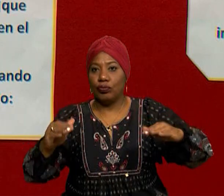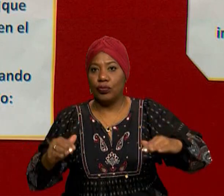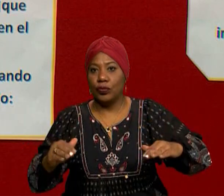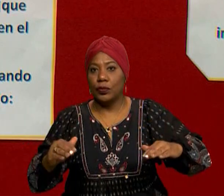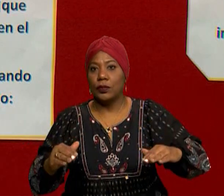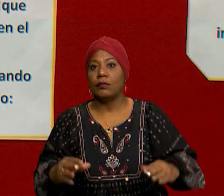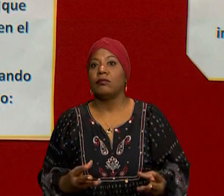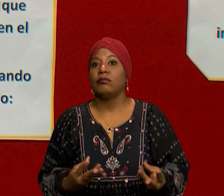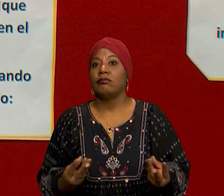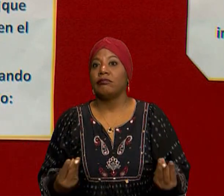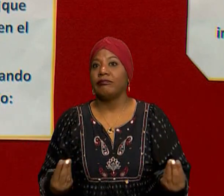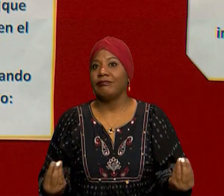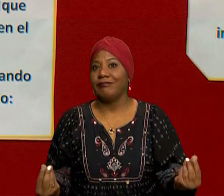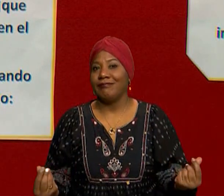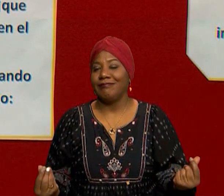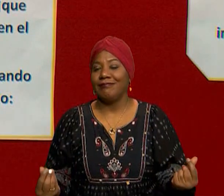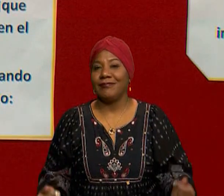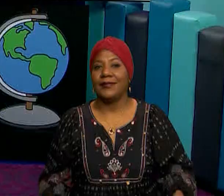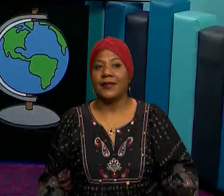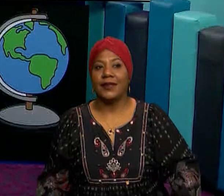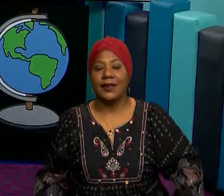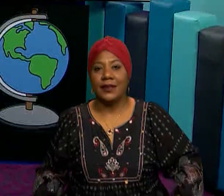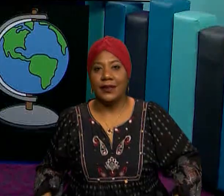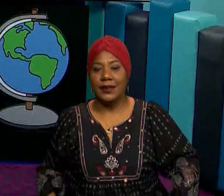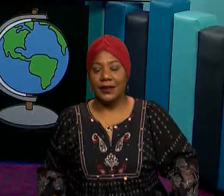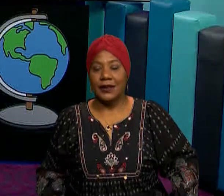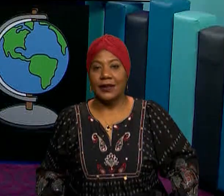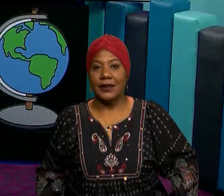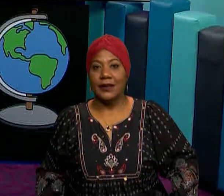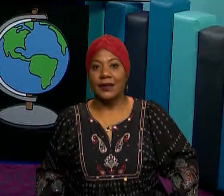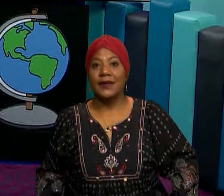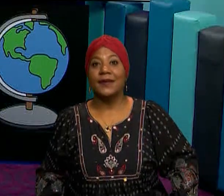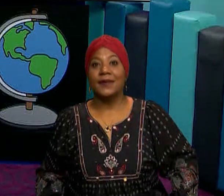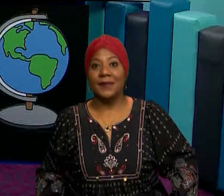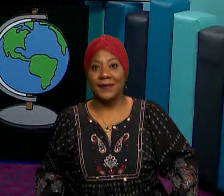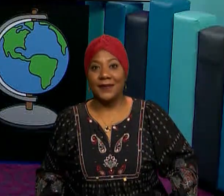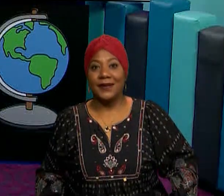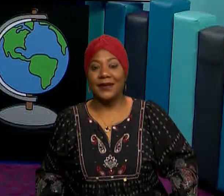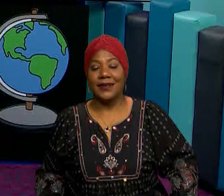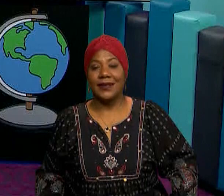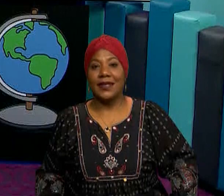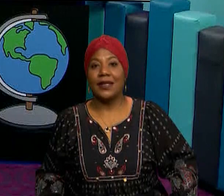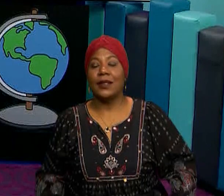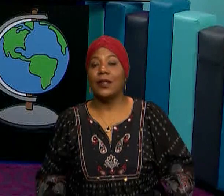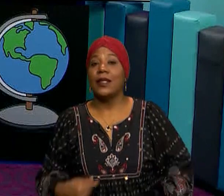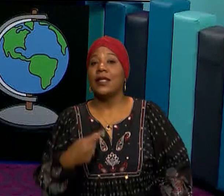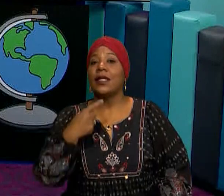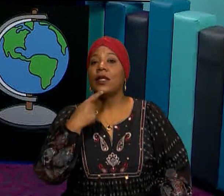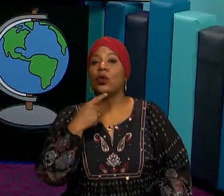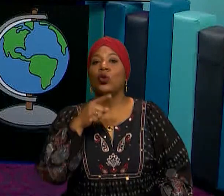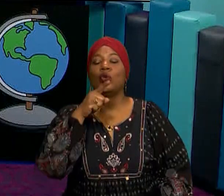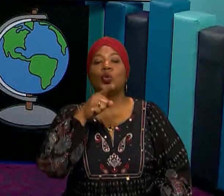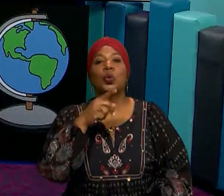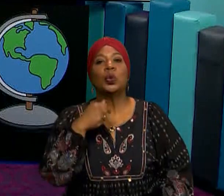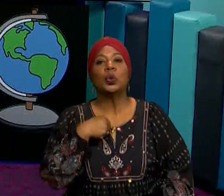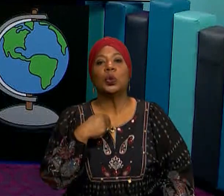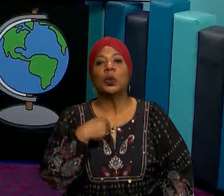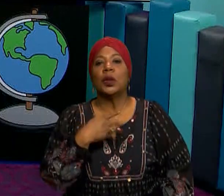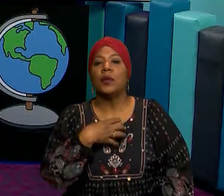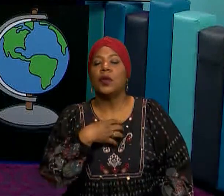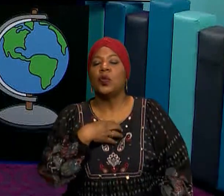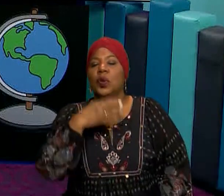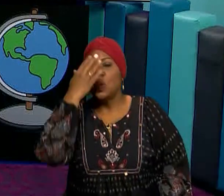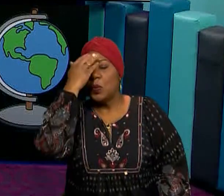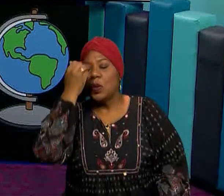al suelo y el pantalón le dijo, ahí el pantalón también le dio una lección. Porque si tú no eres mi dueño, ¿por